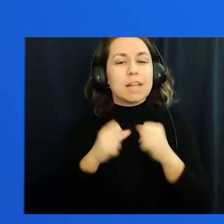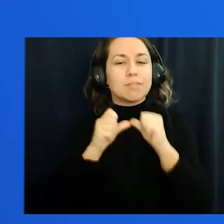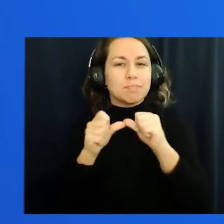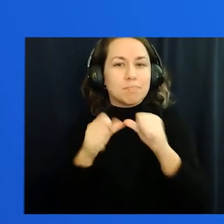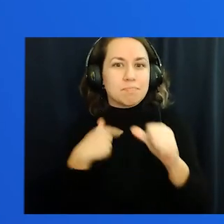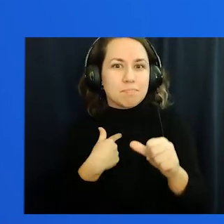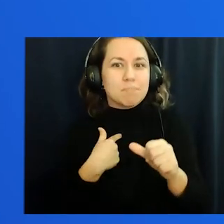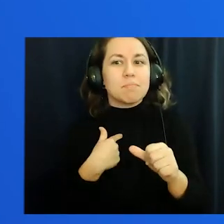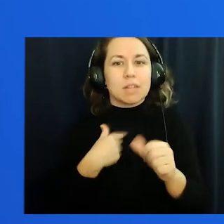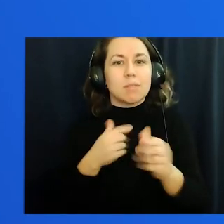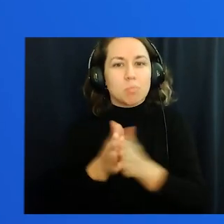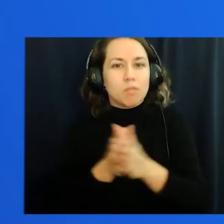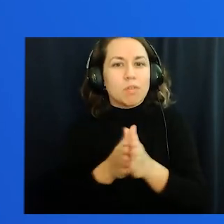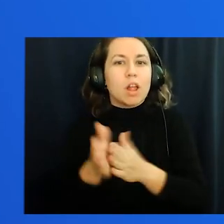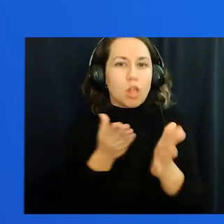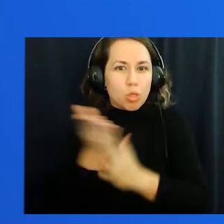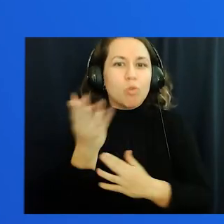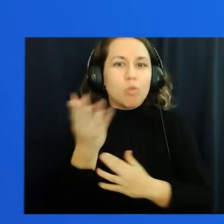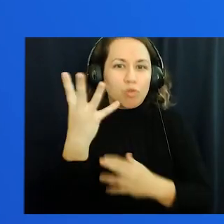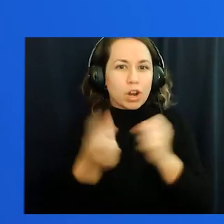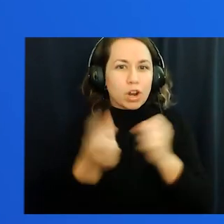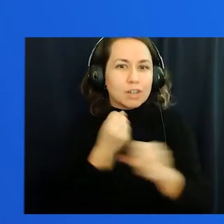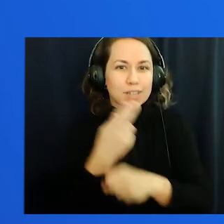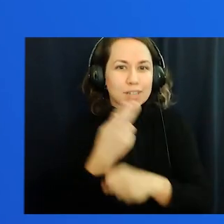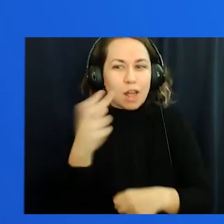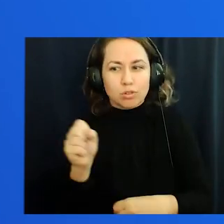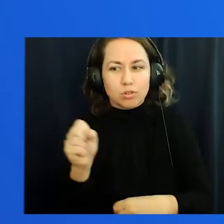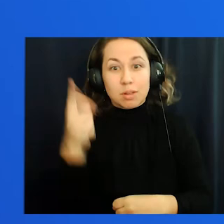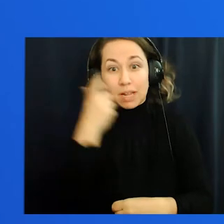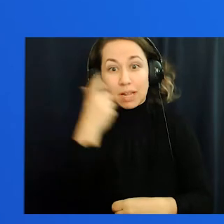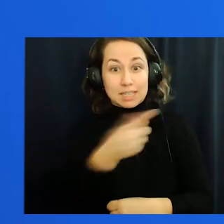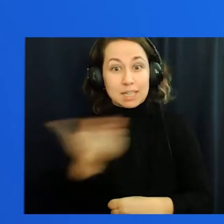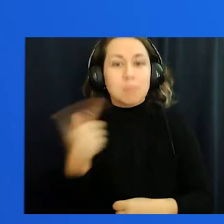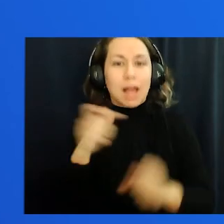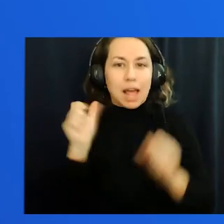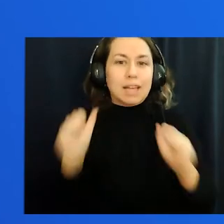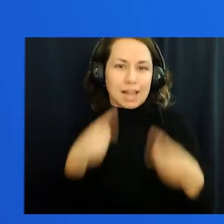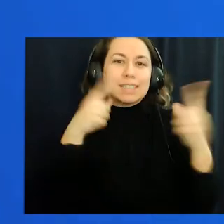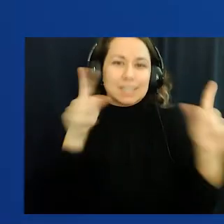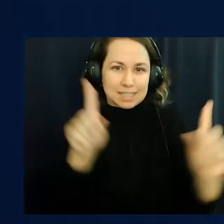mantenerme motivada en mis 4 años de preparatoria. Gracias a ellos puedo triunfar.